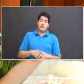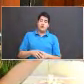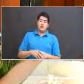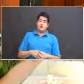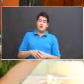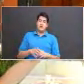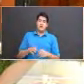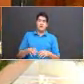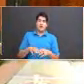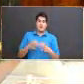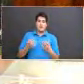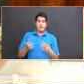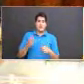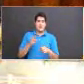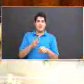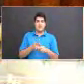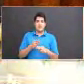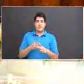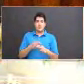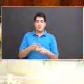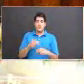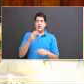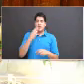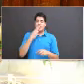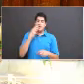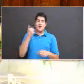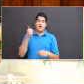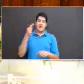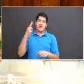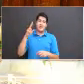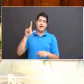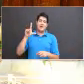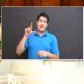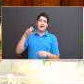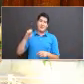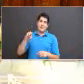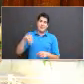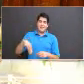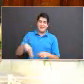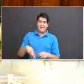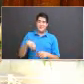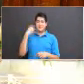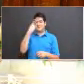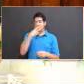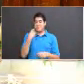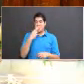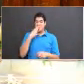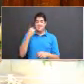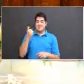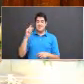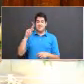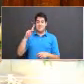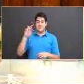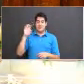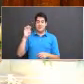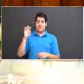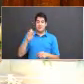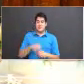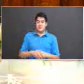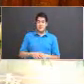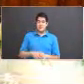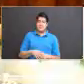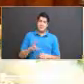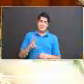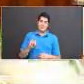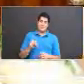¿cómo le dicen? The Harlem Shake. Y se ponen a bailar el Harlem Shake en la iglesia,